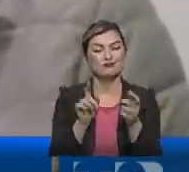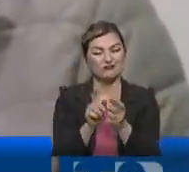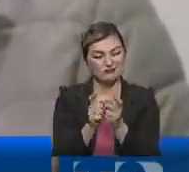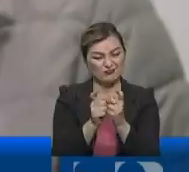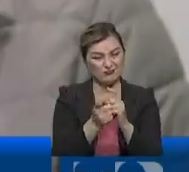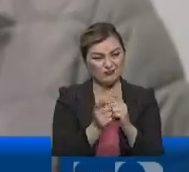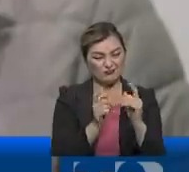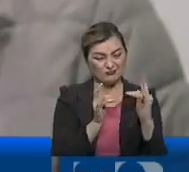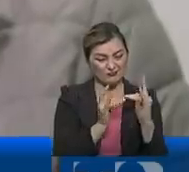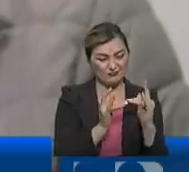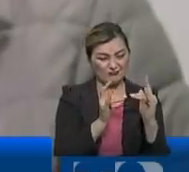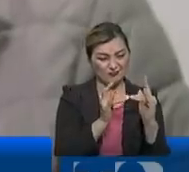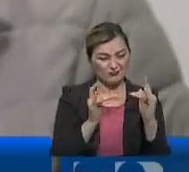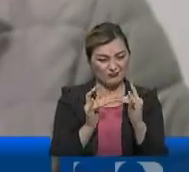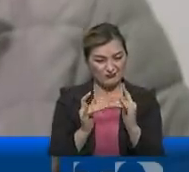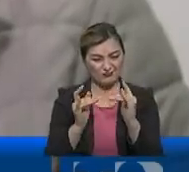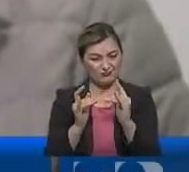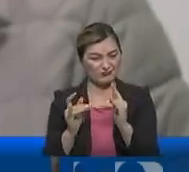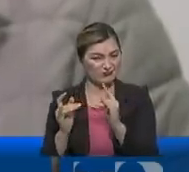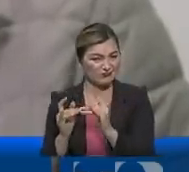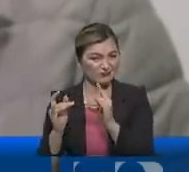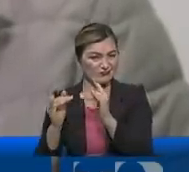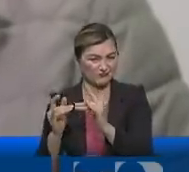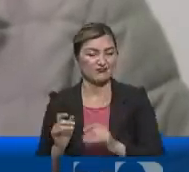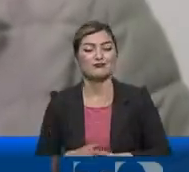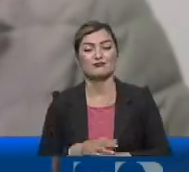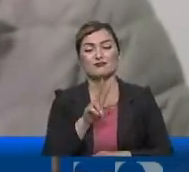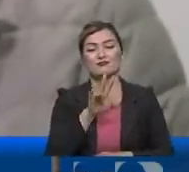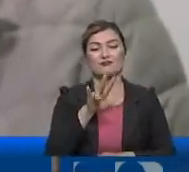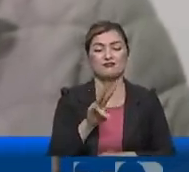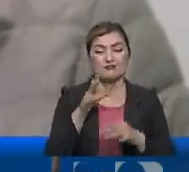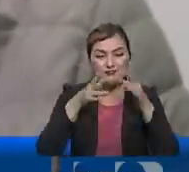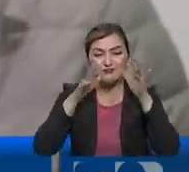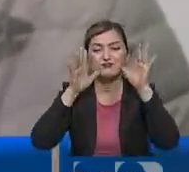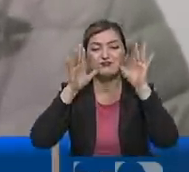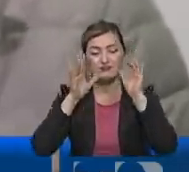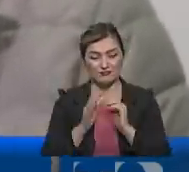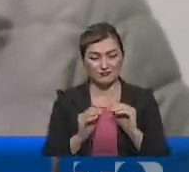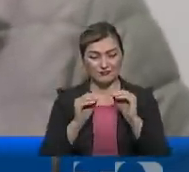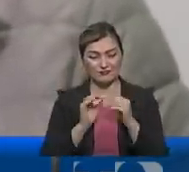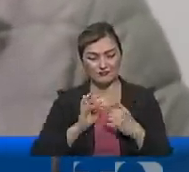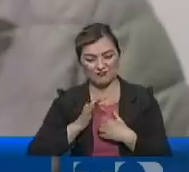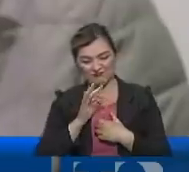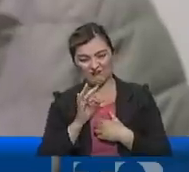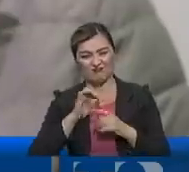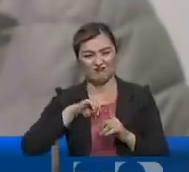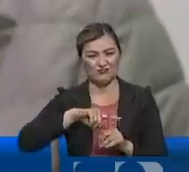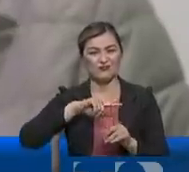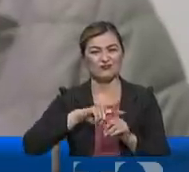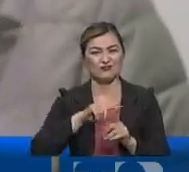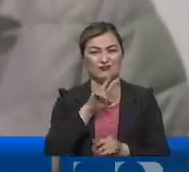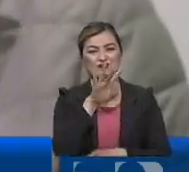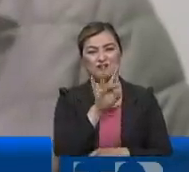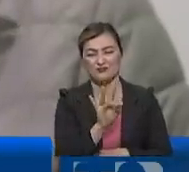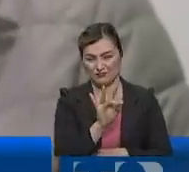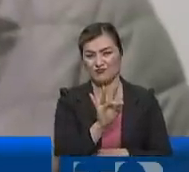reconversión. El 27 de diciembre lo reconvertimos ante el aumento de los casos a 28